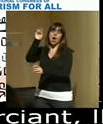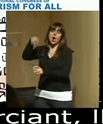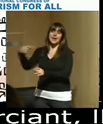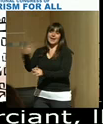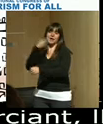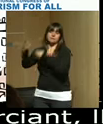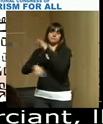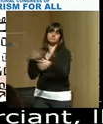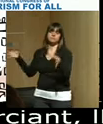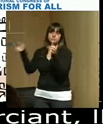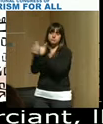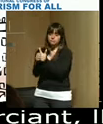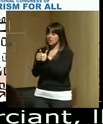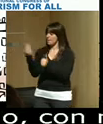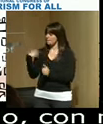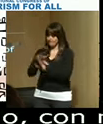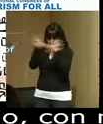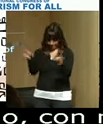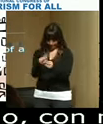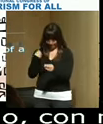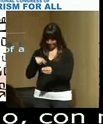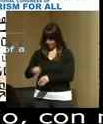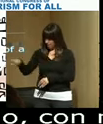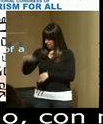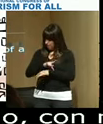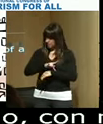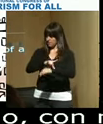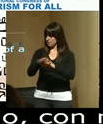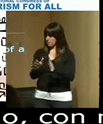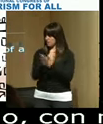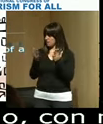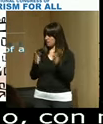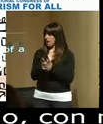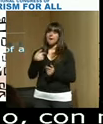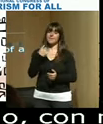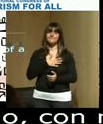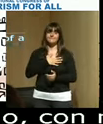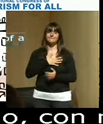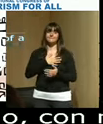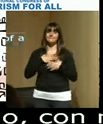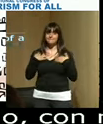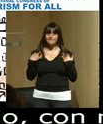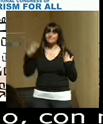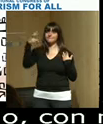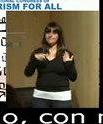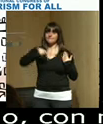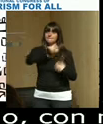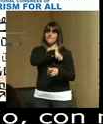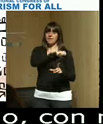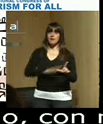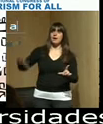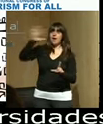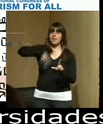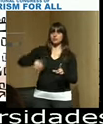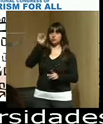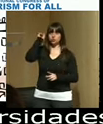nos han acompañado. Esta es la guía que, bueno, como me emocionó que me hayan invitado acá a España a este